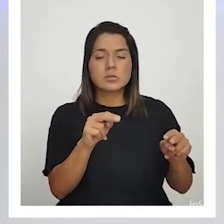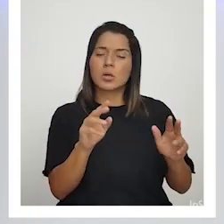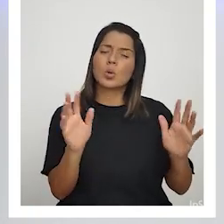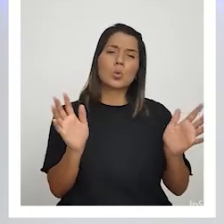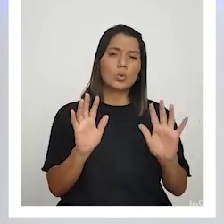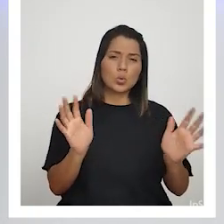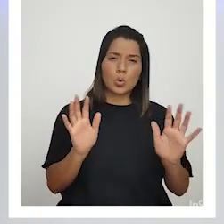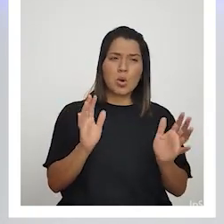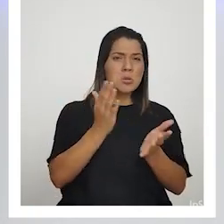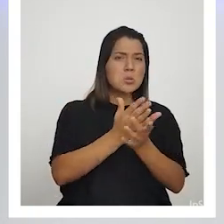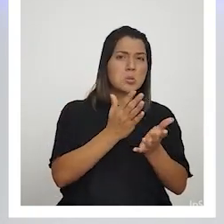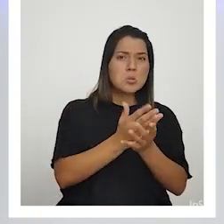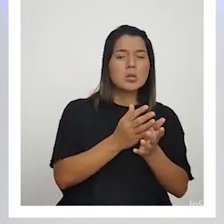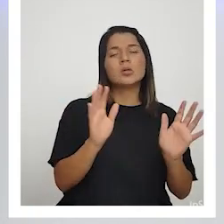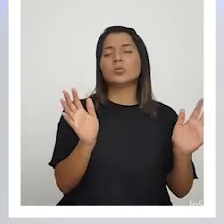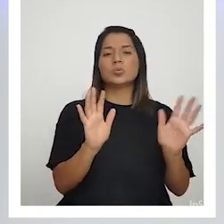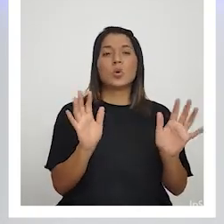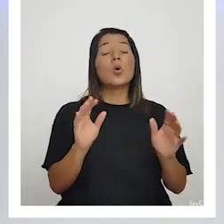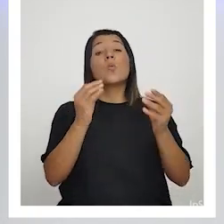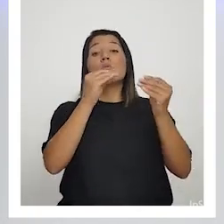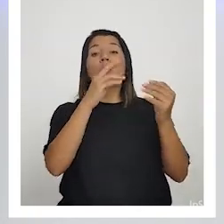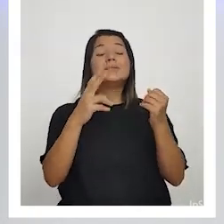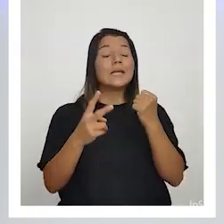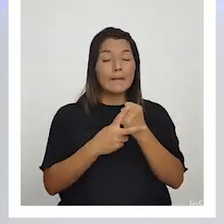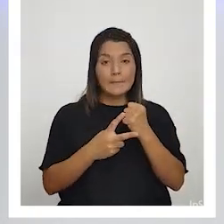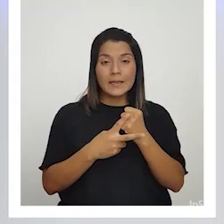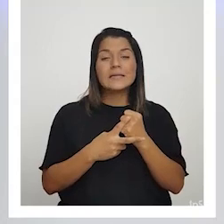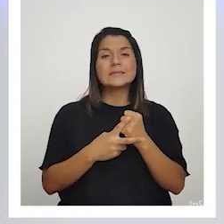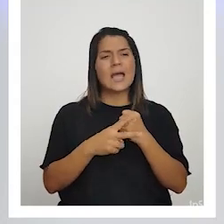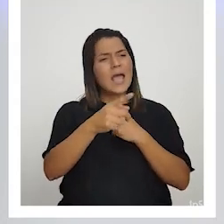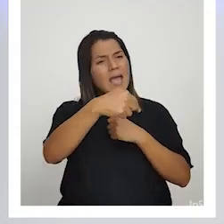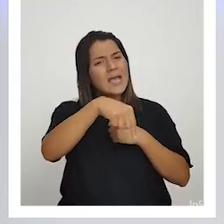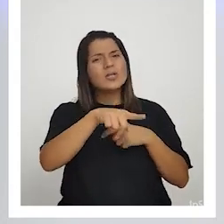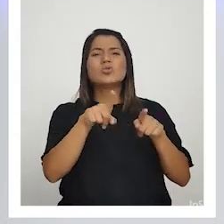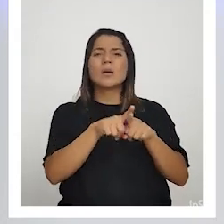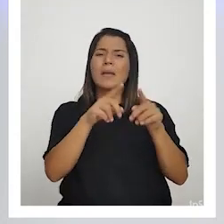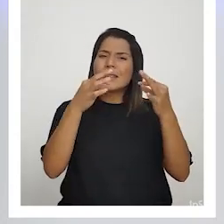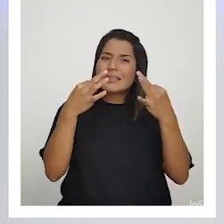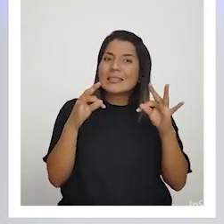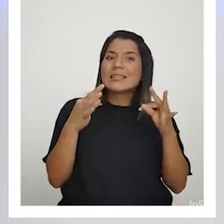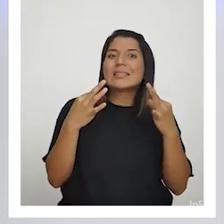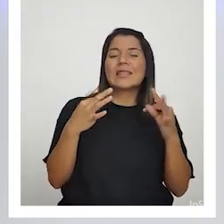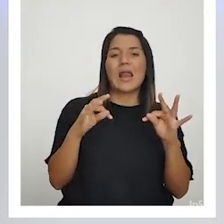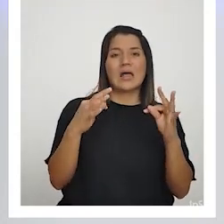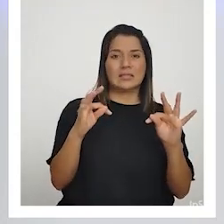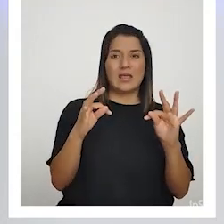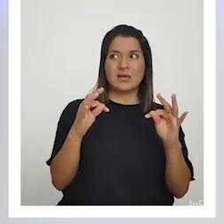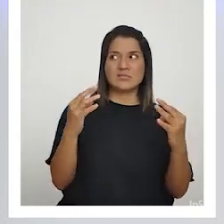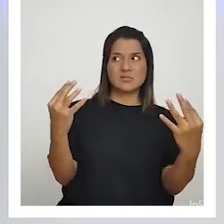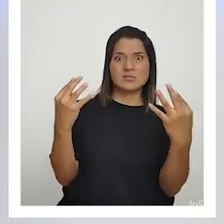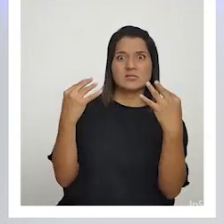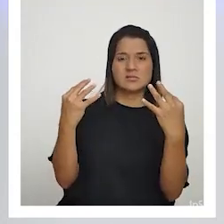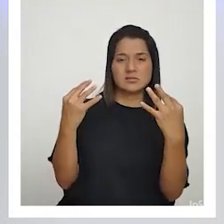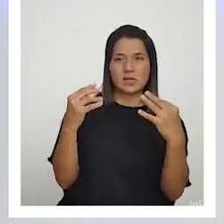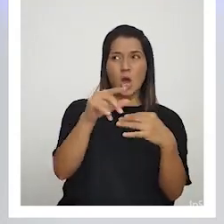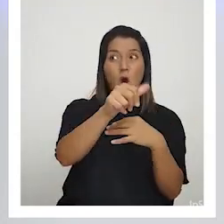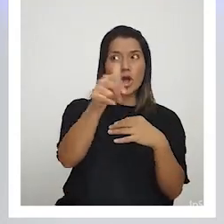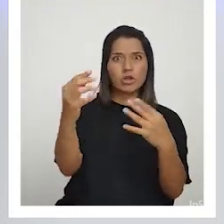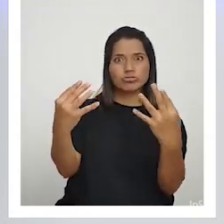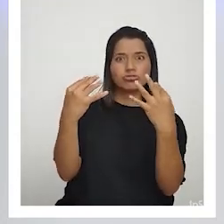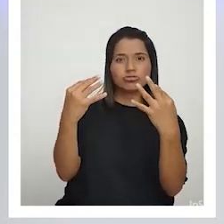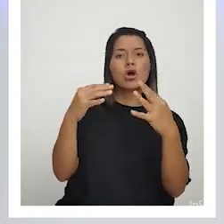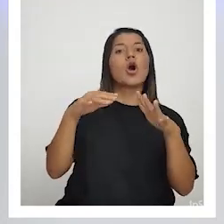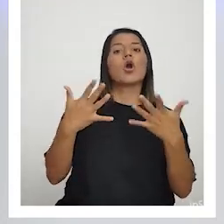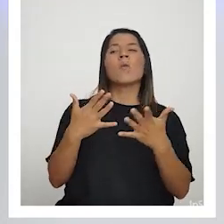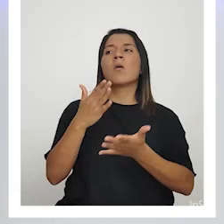y muchas veces ellos también tratan de llamar la atención por medio de la comida, de no comer, o de que no quiero esto,